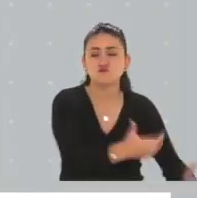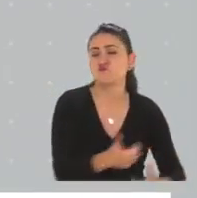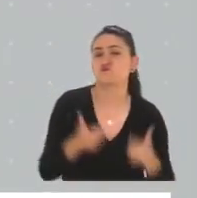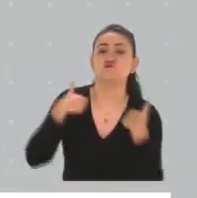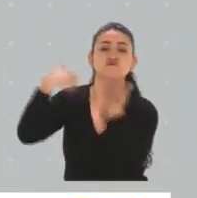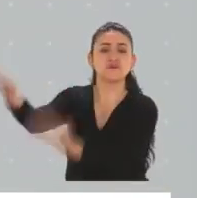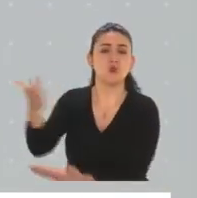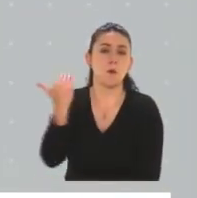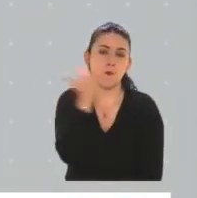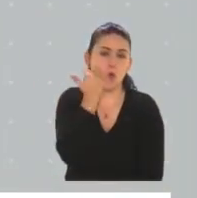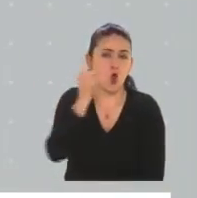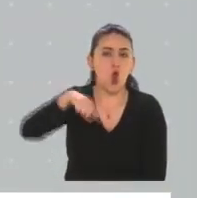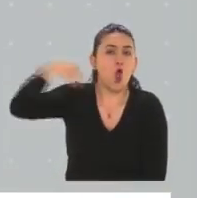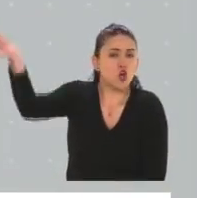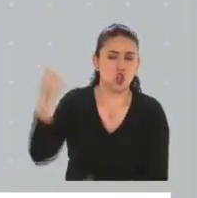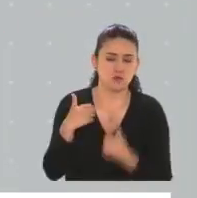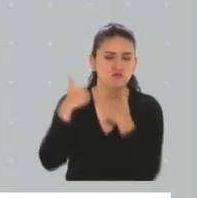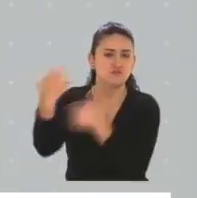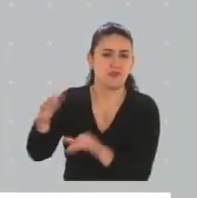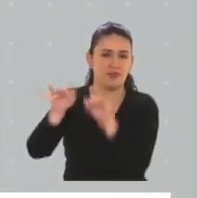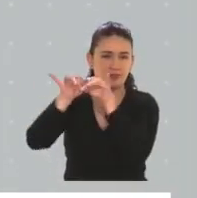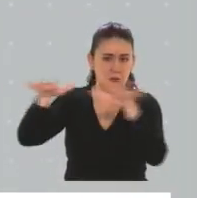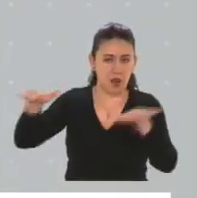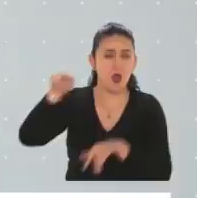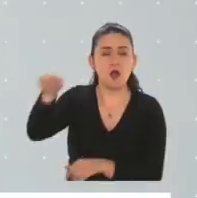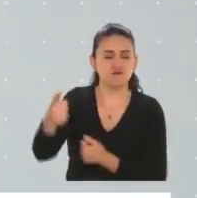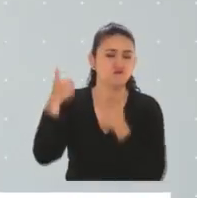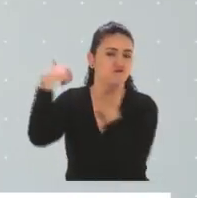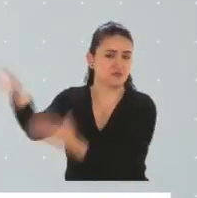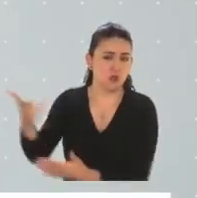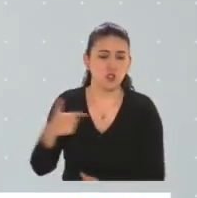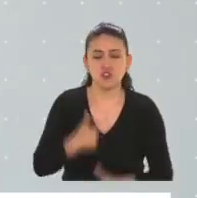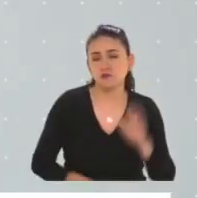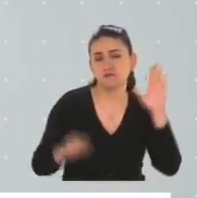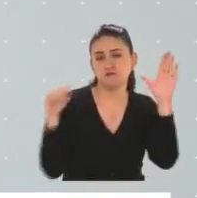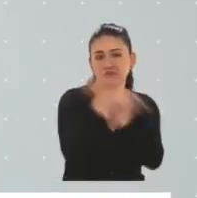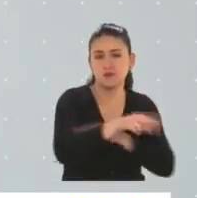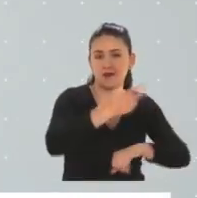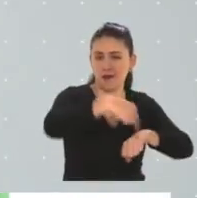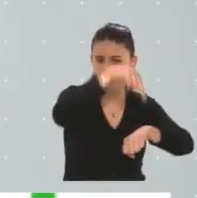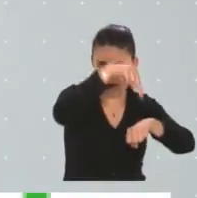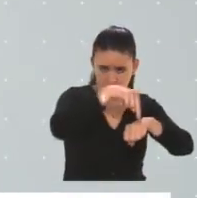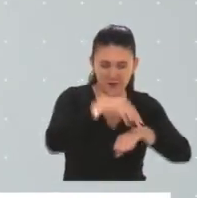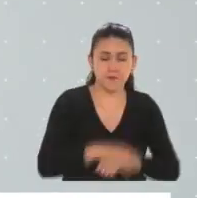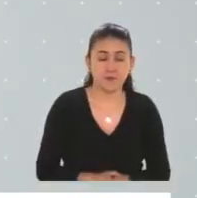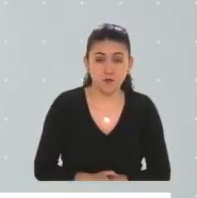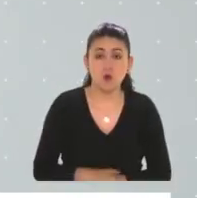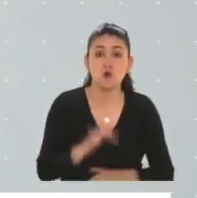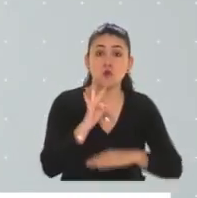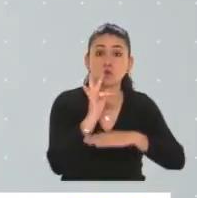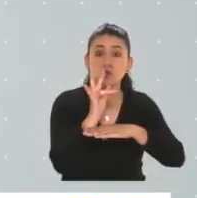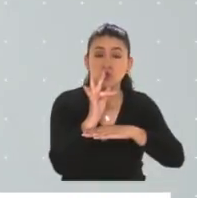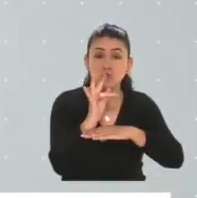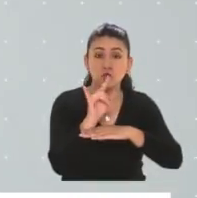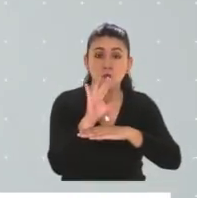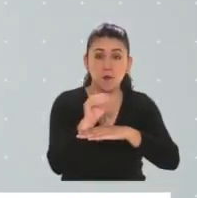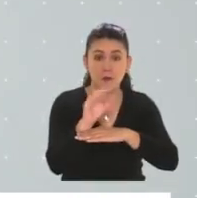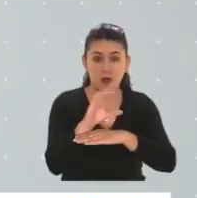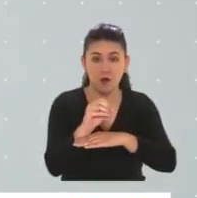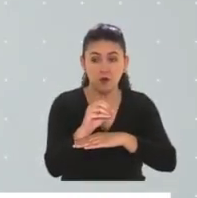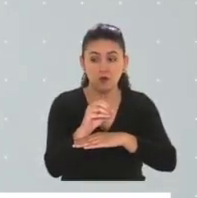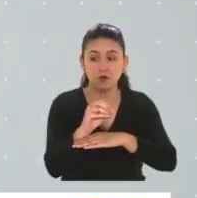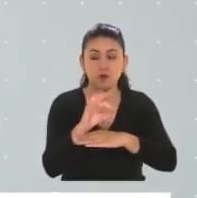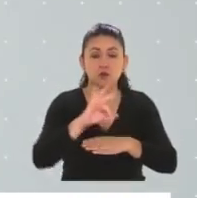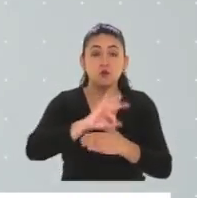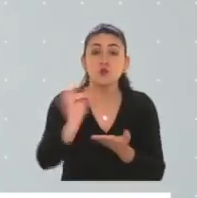una mujer en la terminal de transportes y él se habría ido hacia el departamento de Nariño. En el municipio de Tumaco fue capturado por la policía y